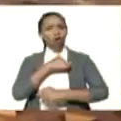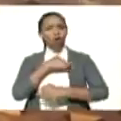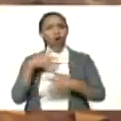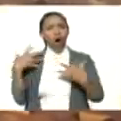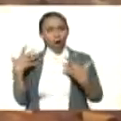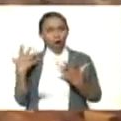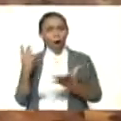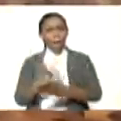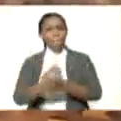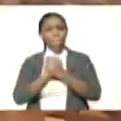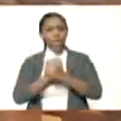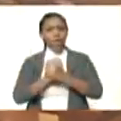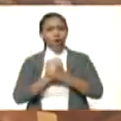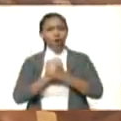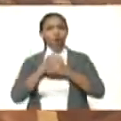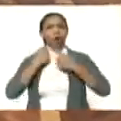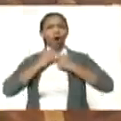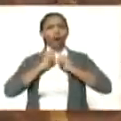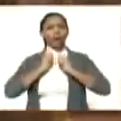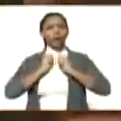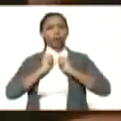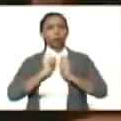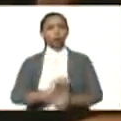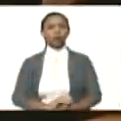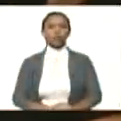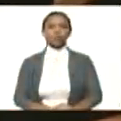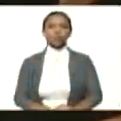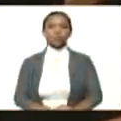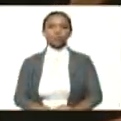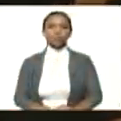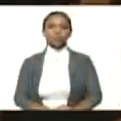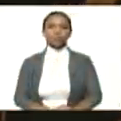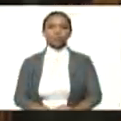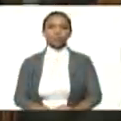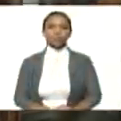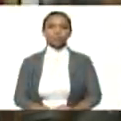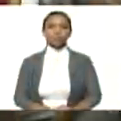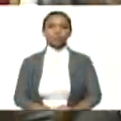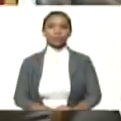camarada Aristóbulo Isturiz.